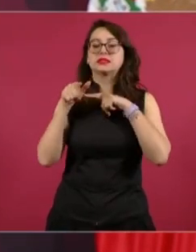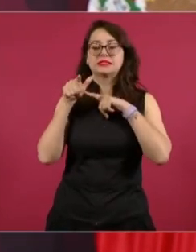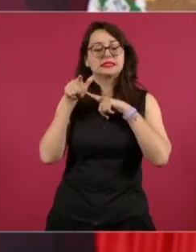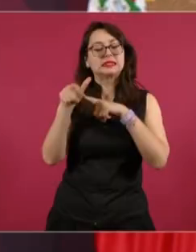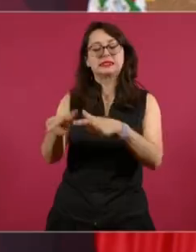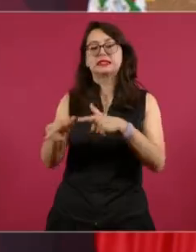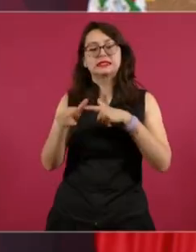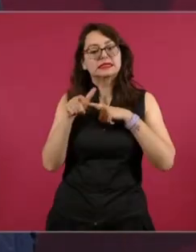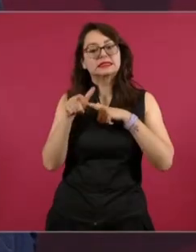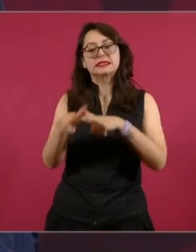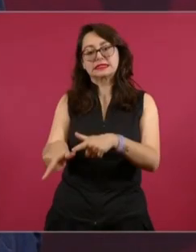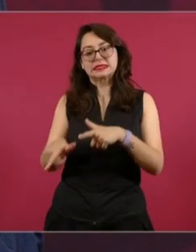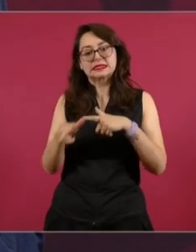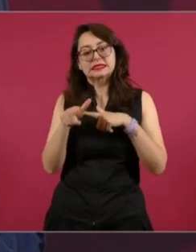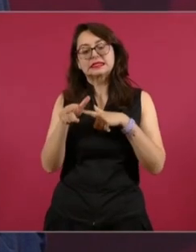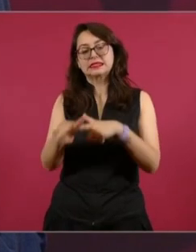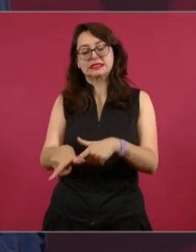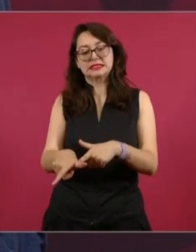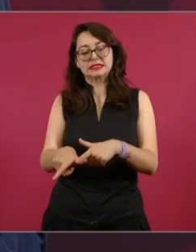manteniendo